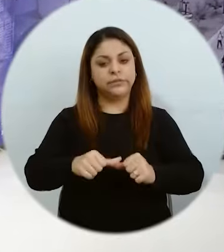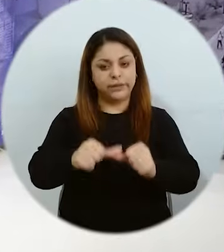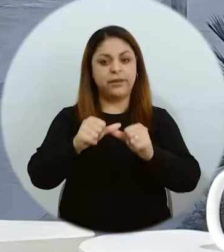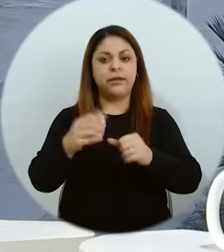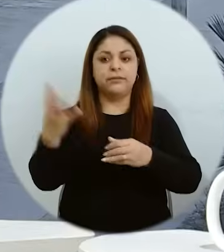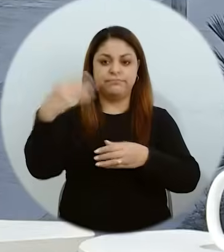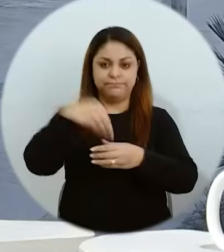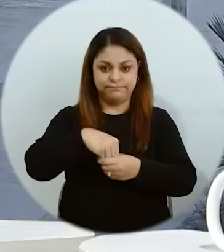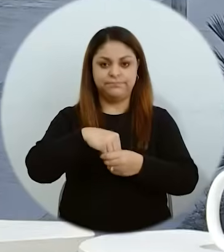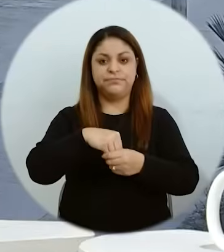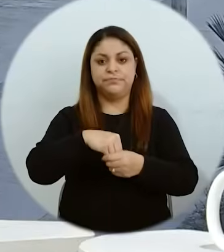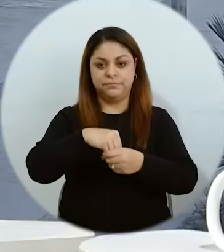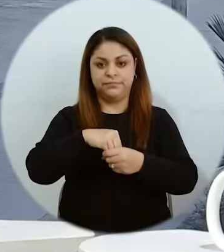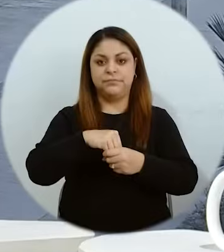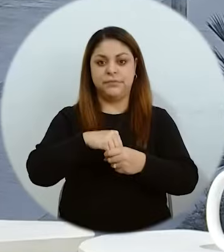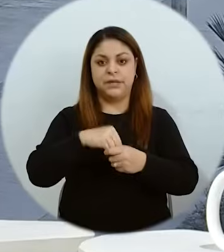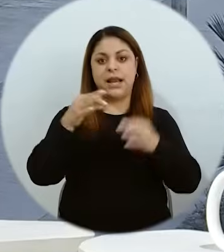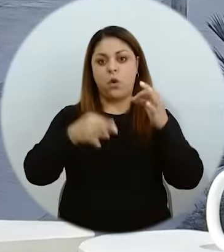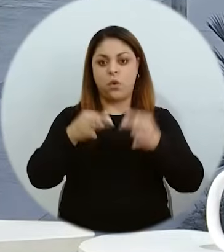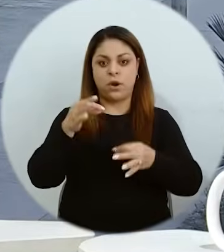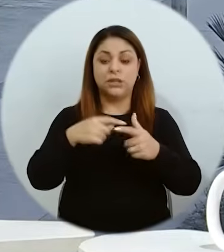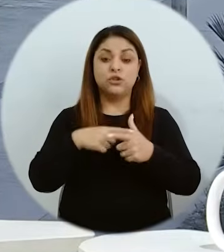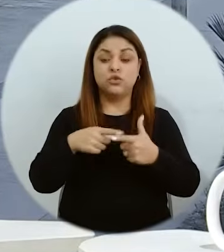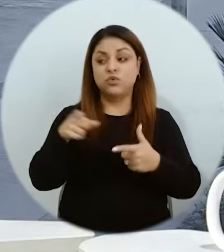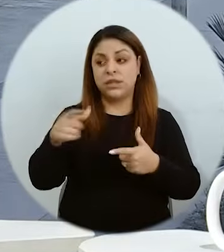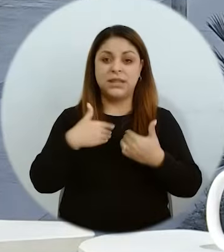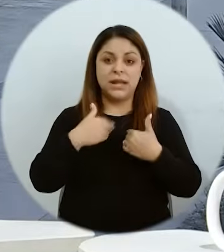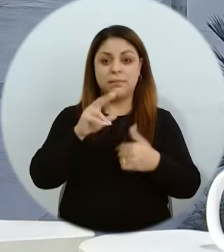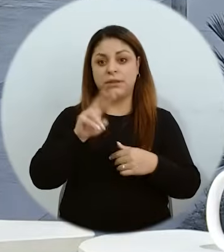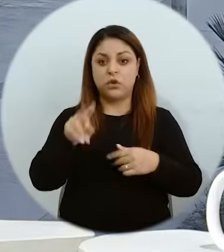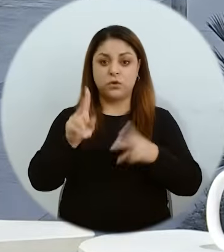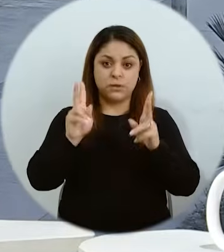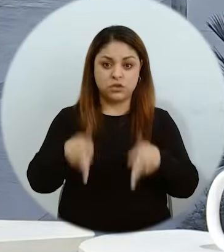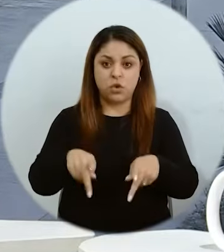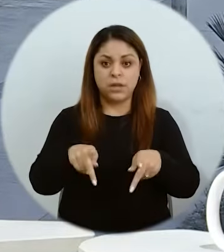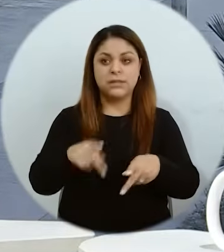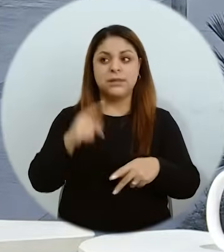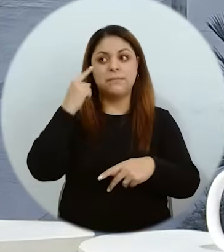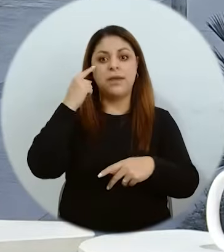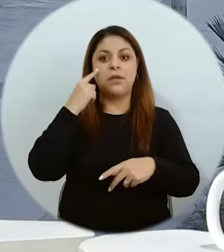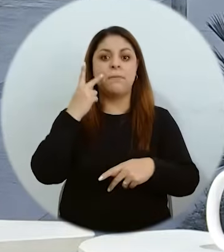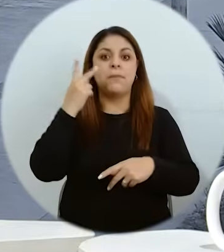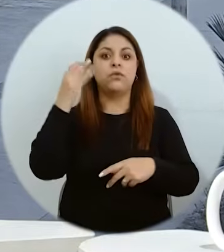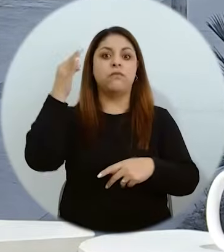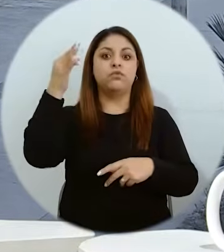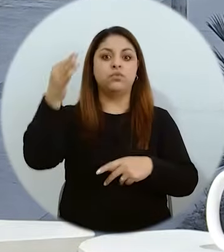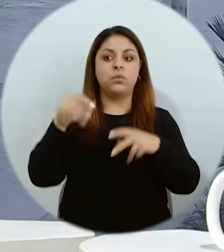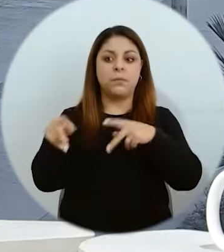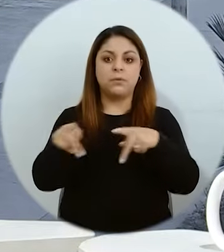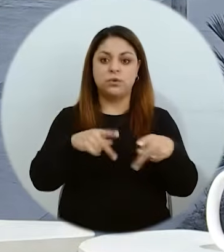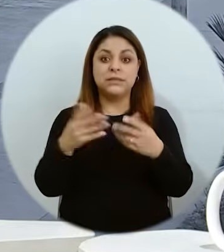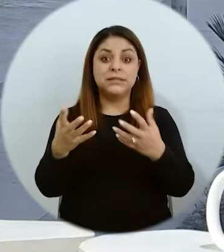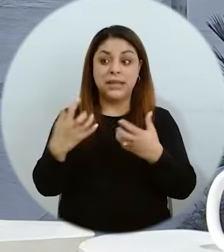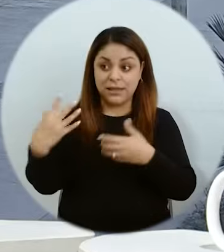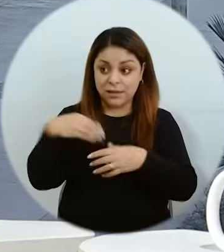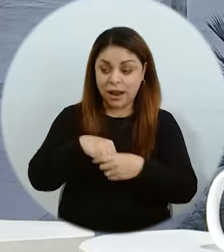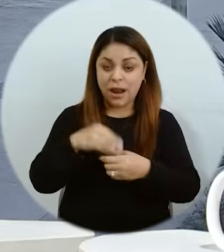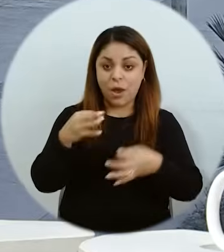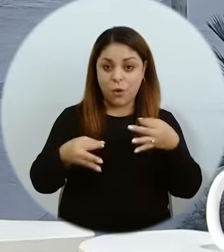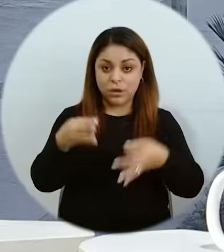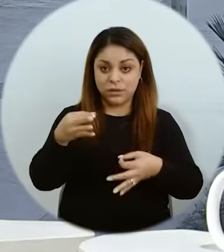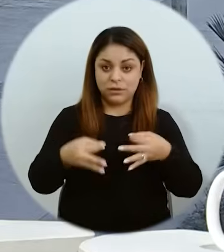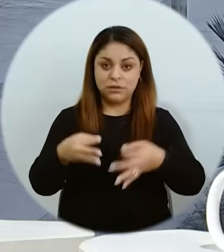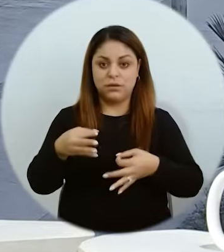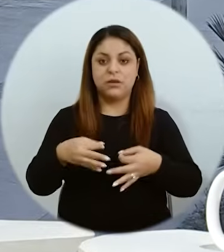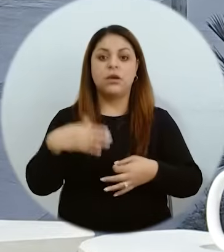judicatura sigue incorporado a la Corte. Entonces usted tiene 22 personas viendo el futuro de las personas